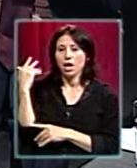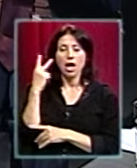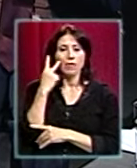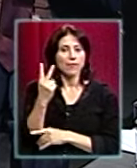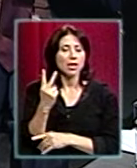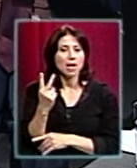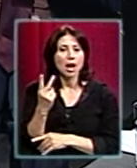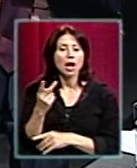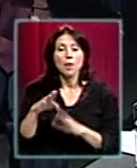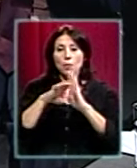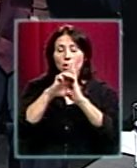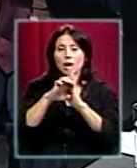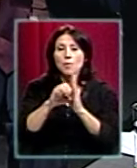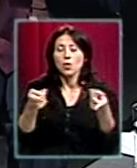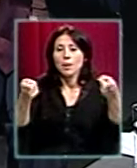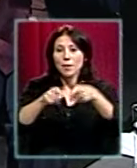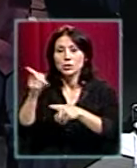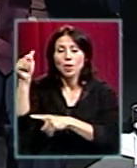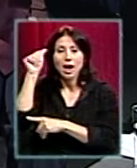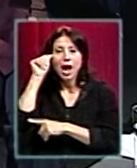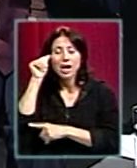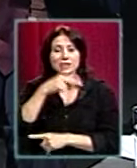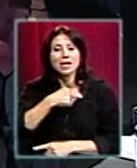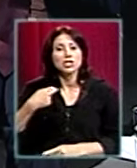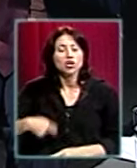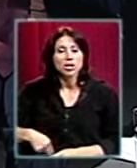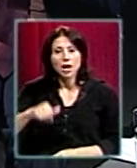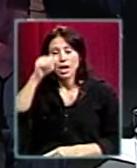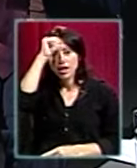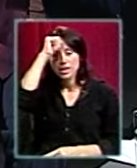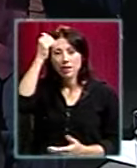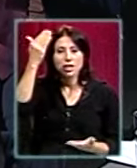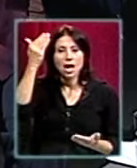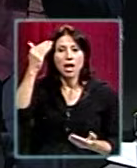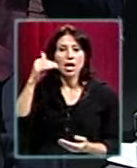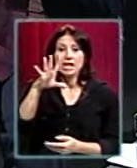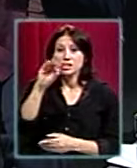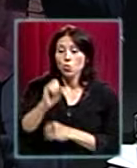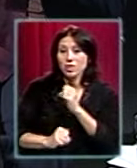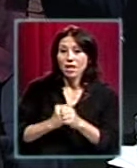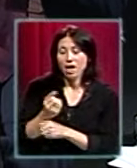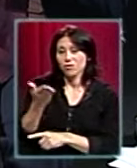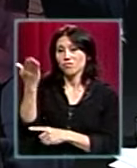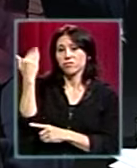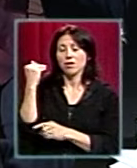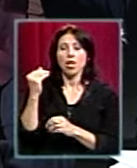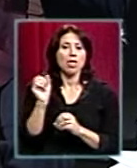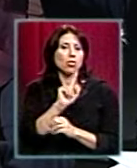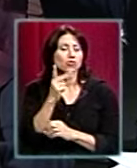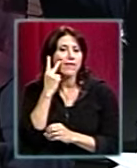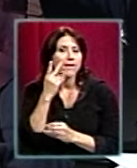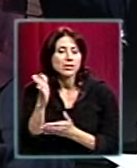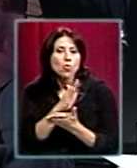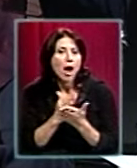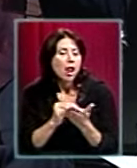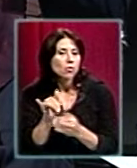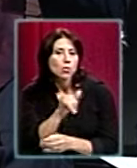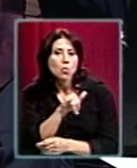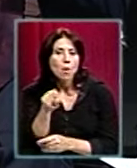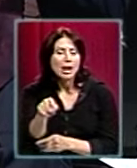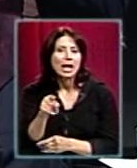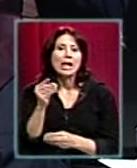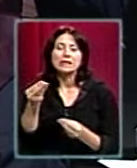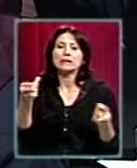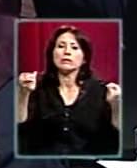en Asia, en China, en la India, donde en 50 años nadie había visto algo parecido, creando